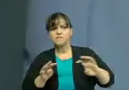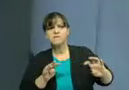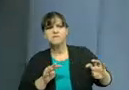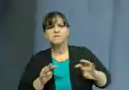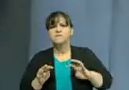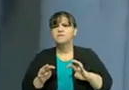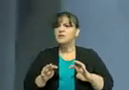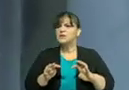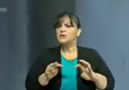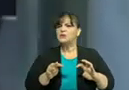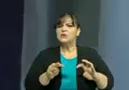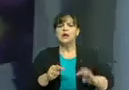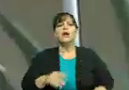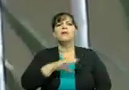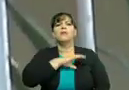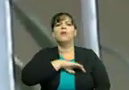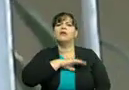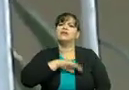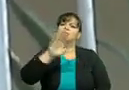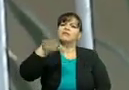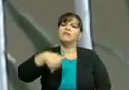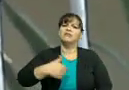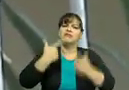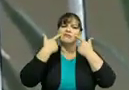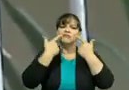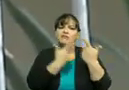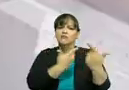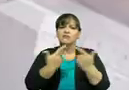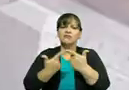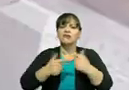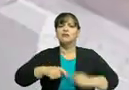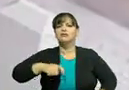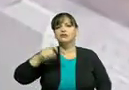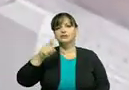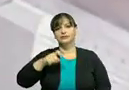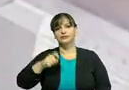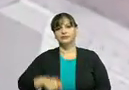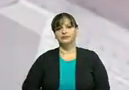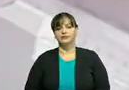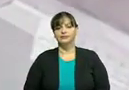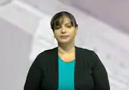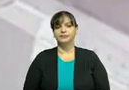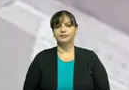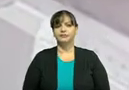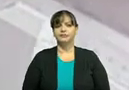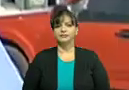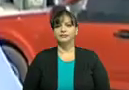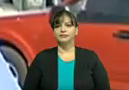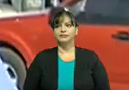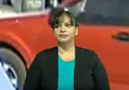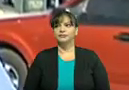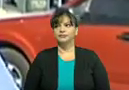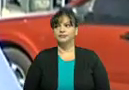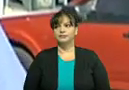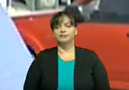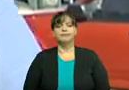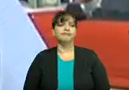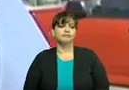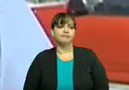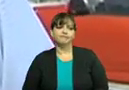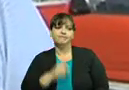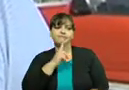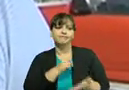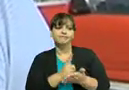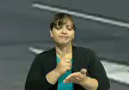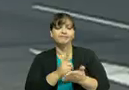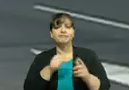presencia, ya que no es la primera vez que una cámara de seguridad capta un hecho como este. Bueno, sí, mayor seguridad. No se